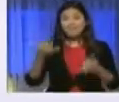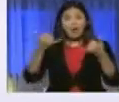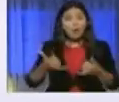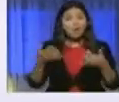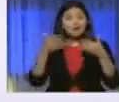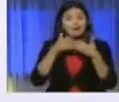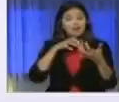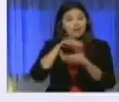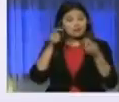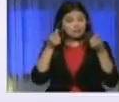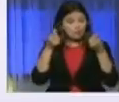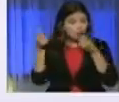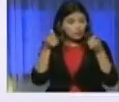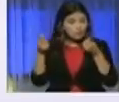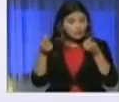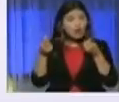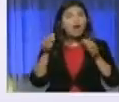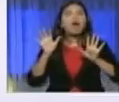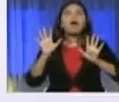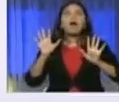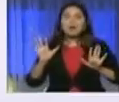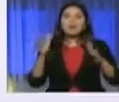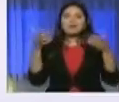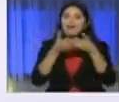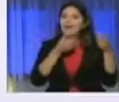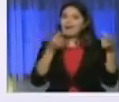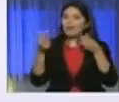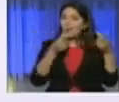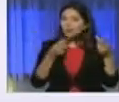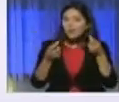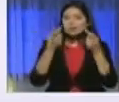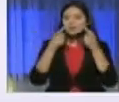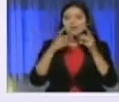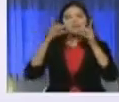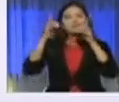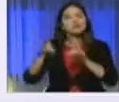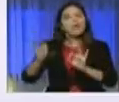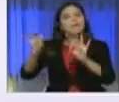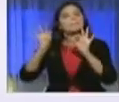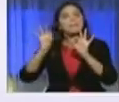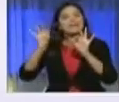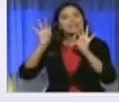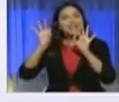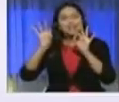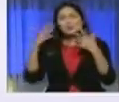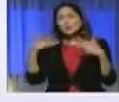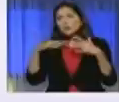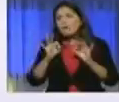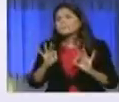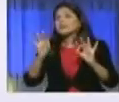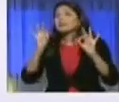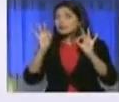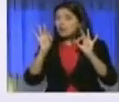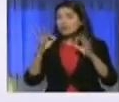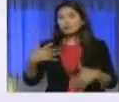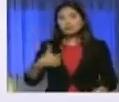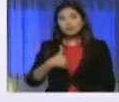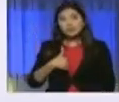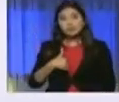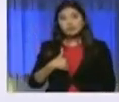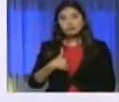económica. Bueno, en tiempos de guerra económica, medidas especiales, súper especiales. Para eso tengo el